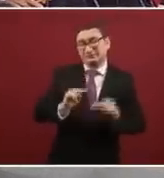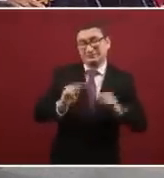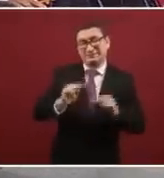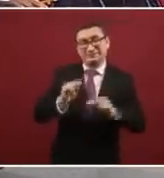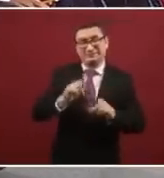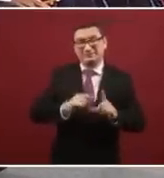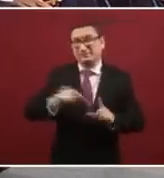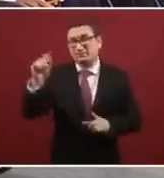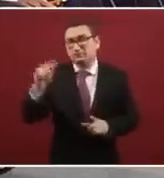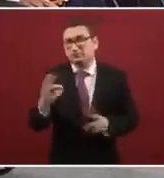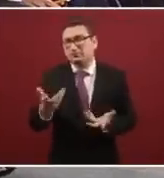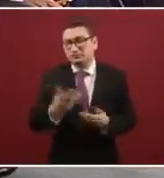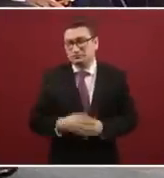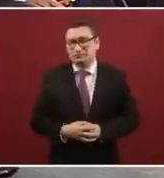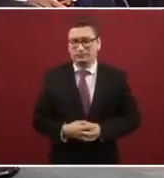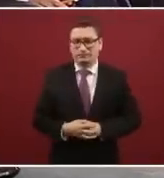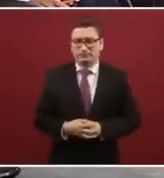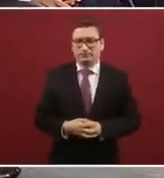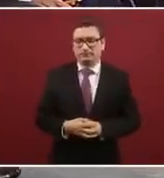Se dejó